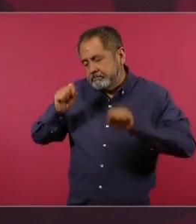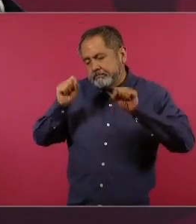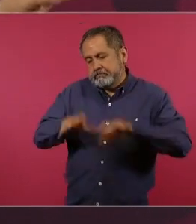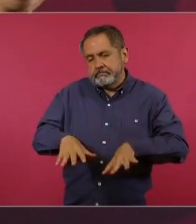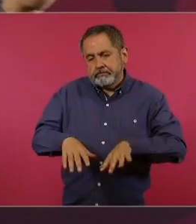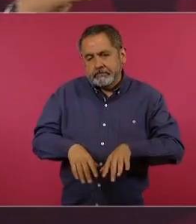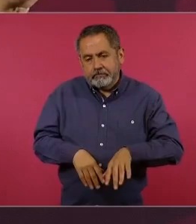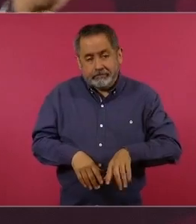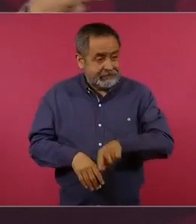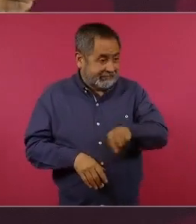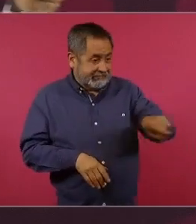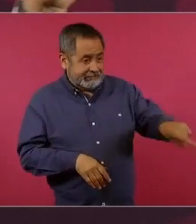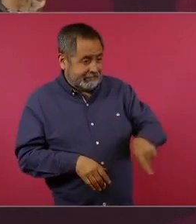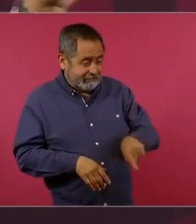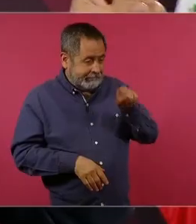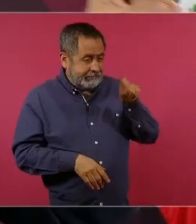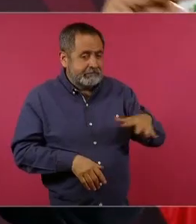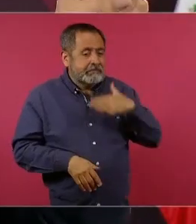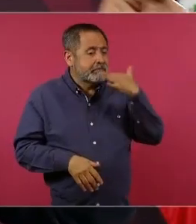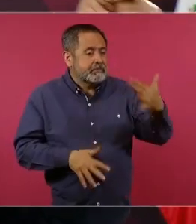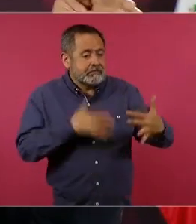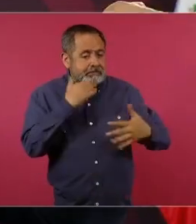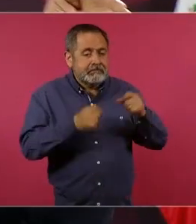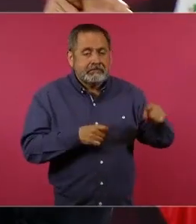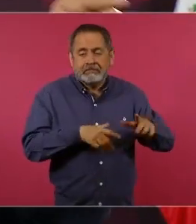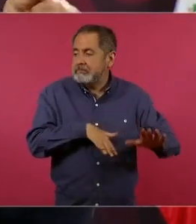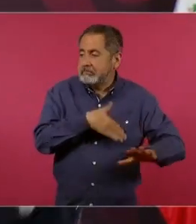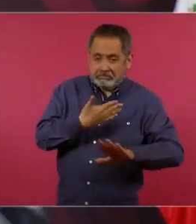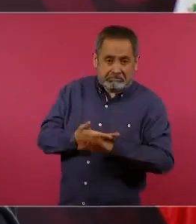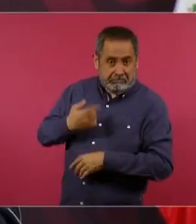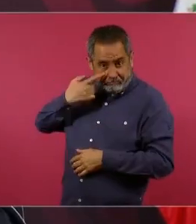los mismos corruptos,